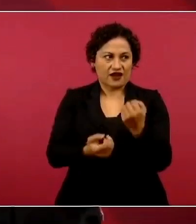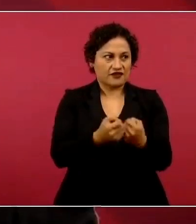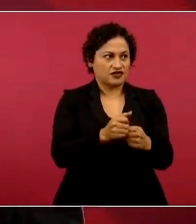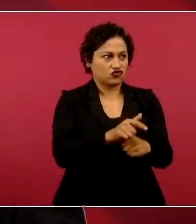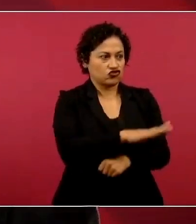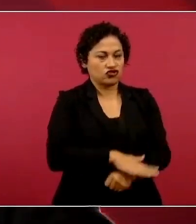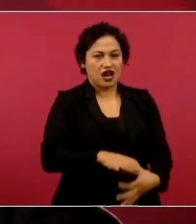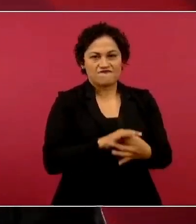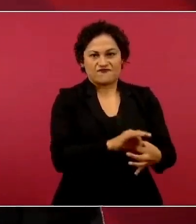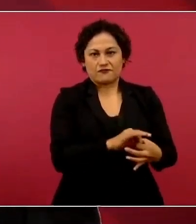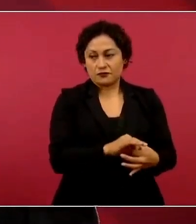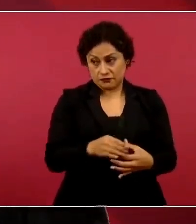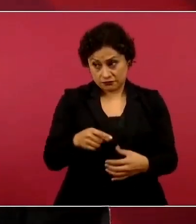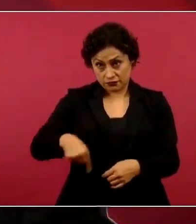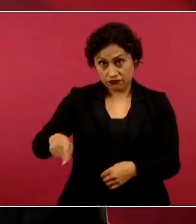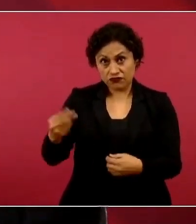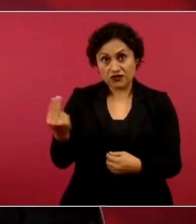se requiere del pueblo.